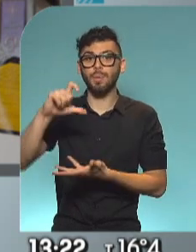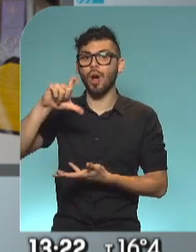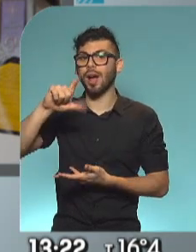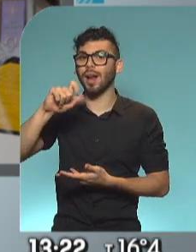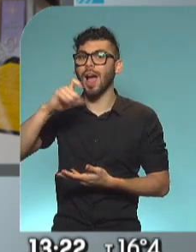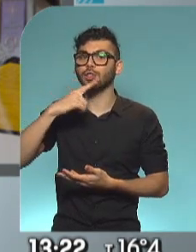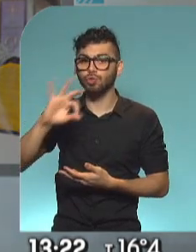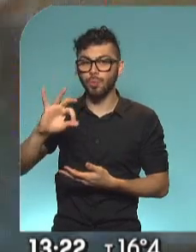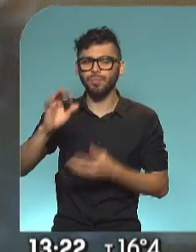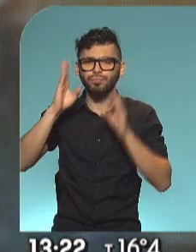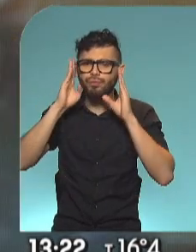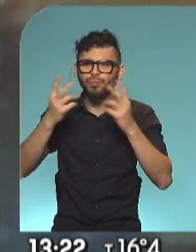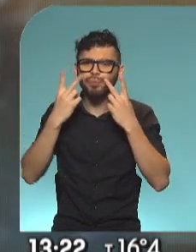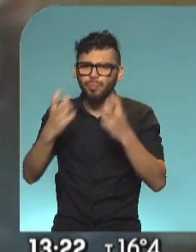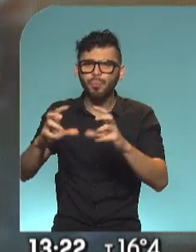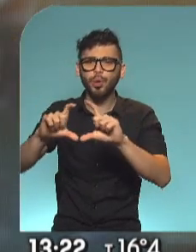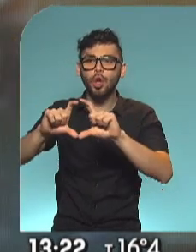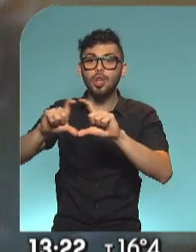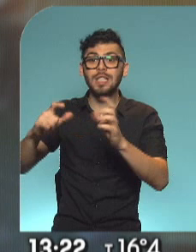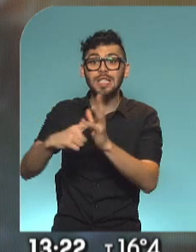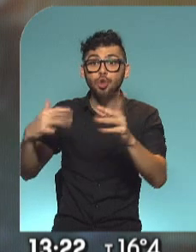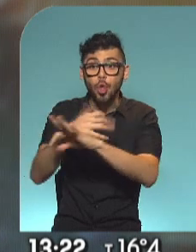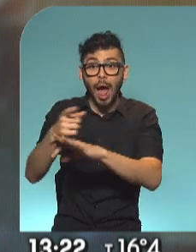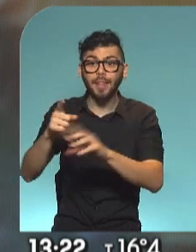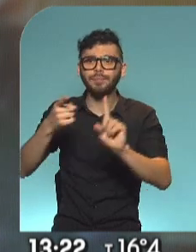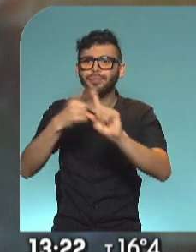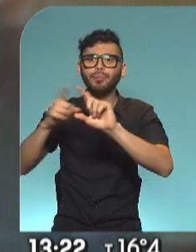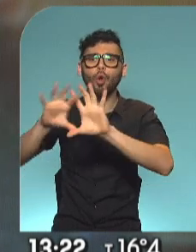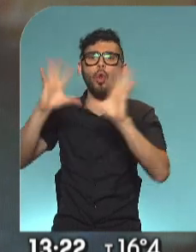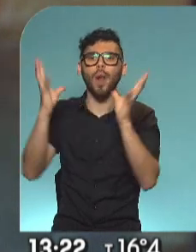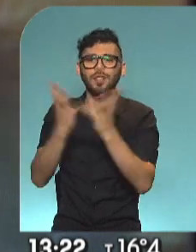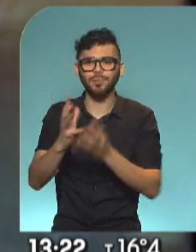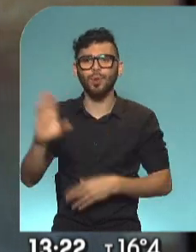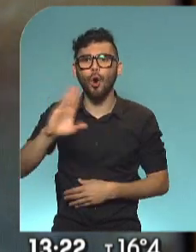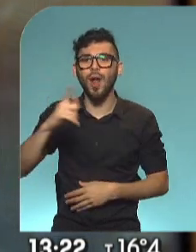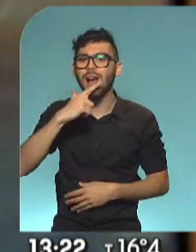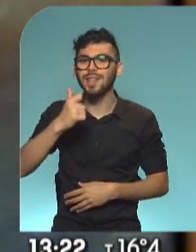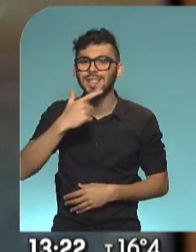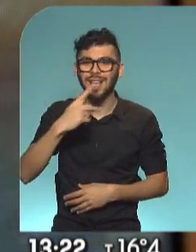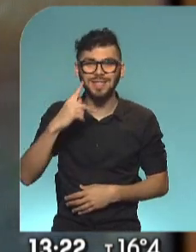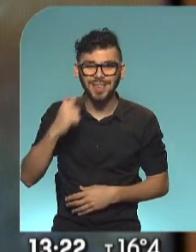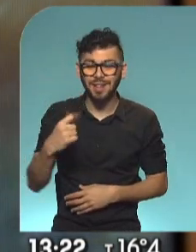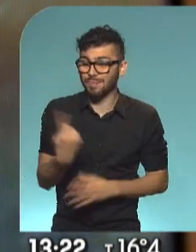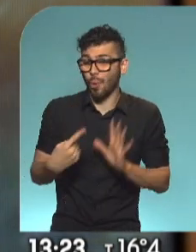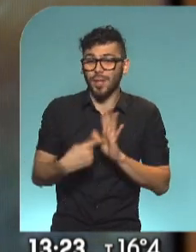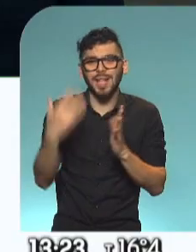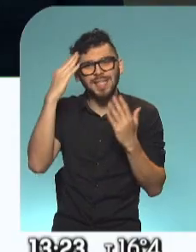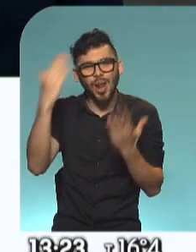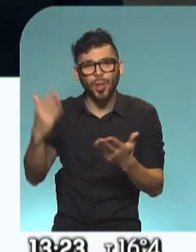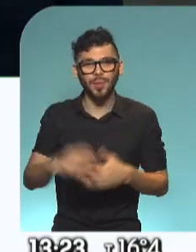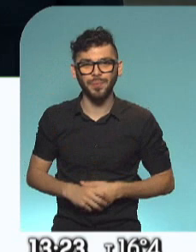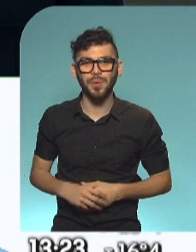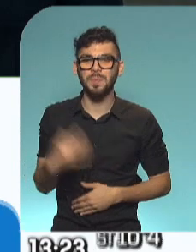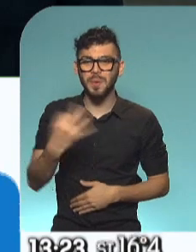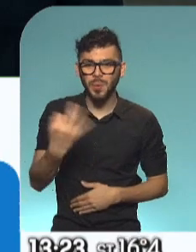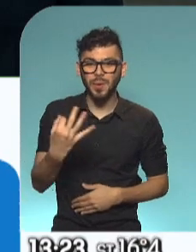y ciudades. ¿Qué tal, Sassen? ¿Cómo le va? Buenos días, desde Buenos Aires la saludamos. Muy bien, ¿todo